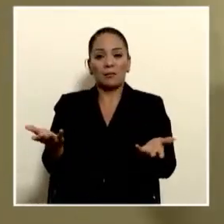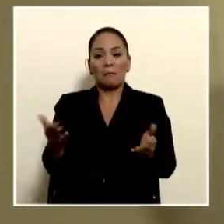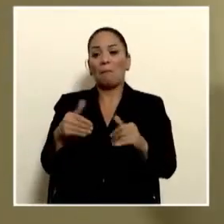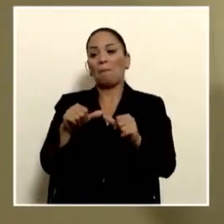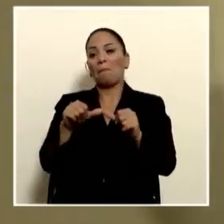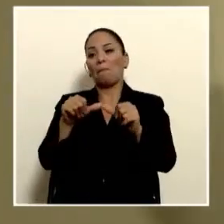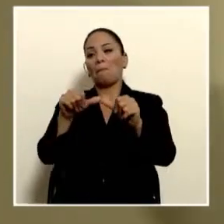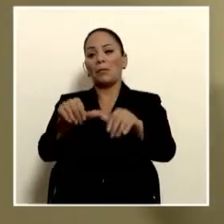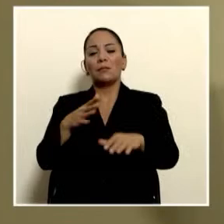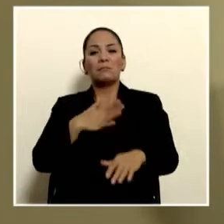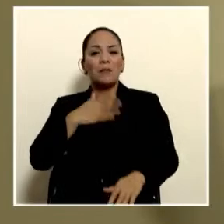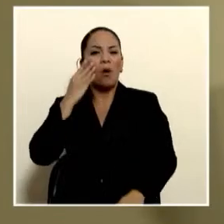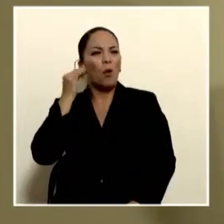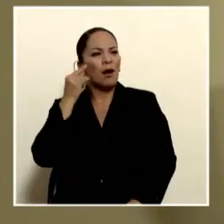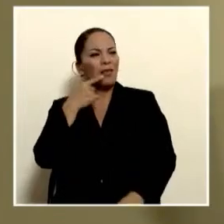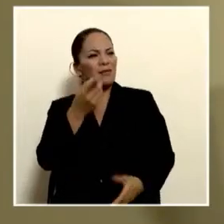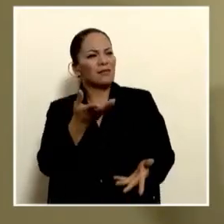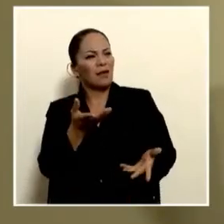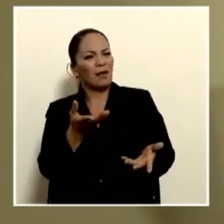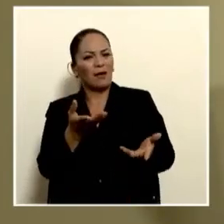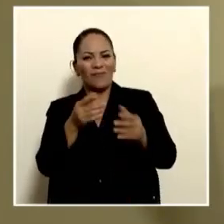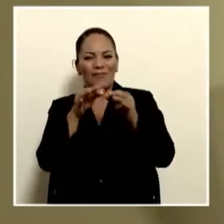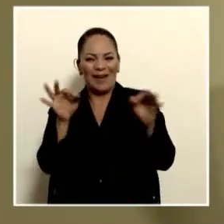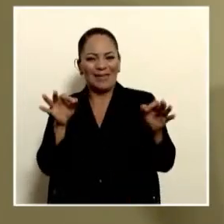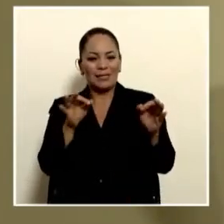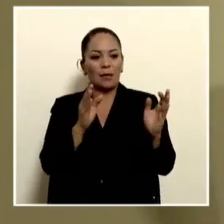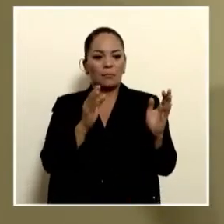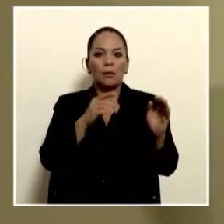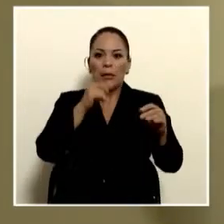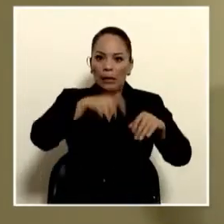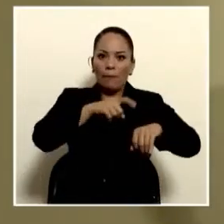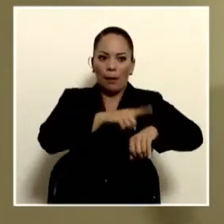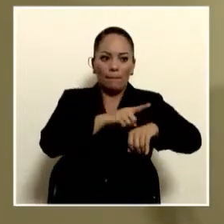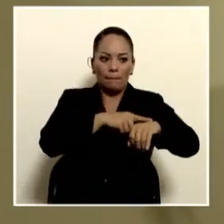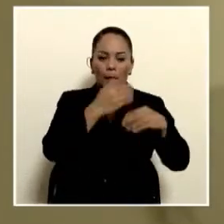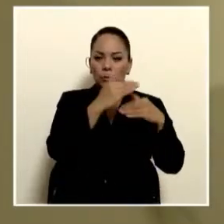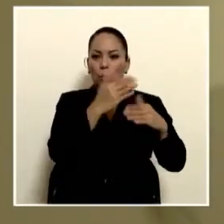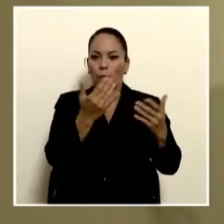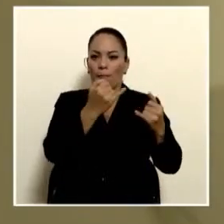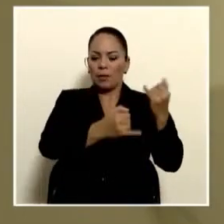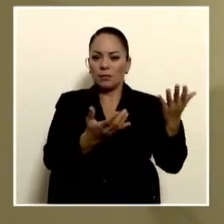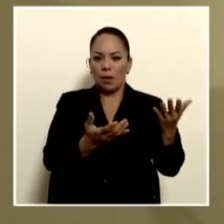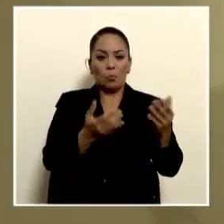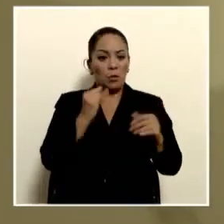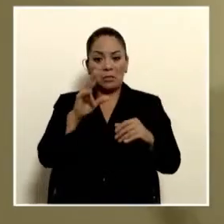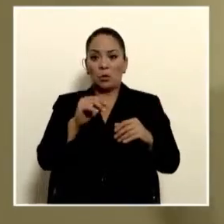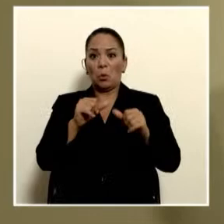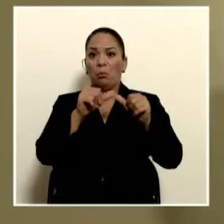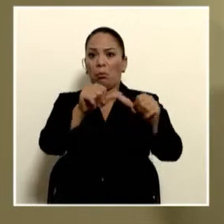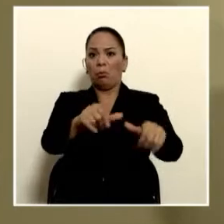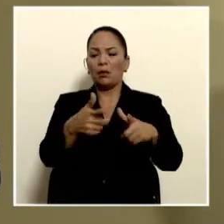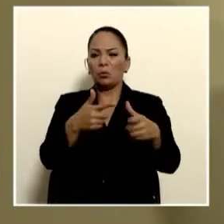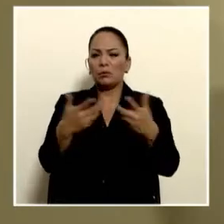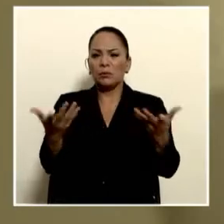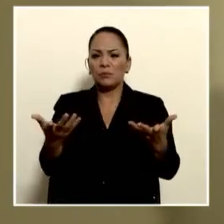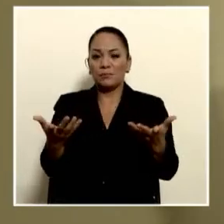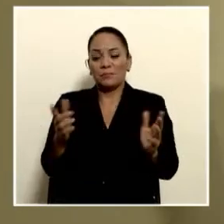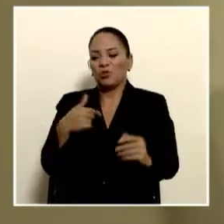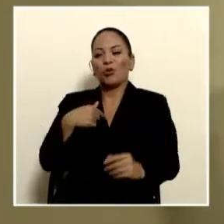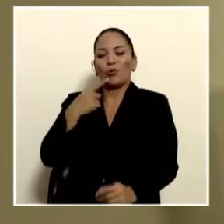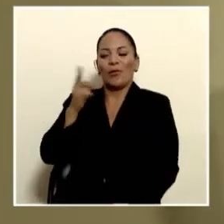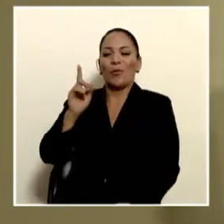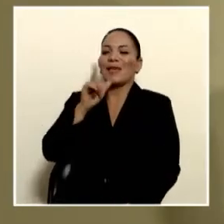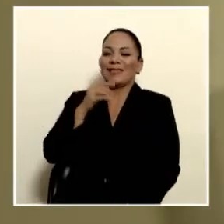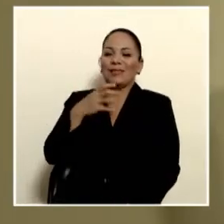Mi abuelita decía no hay plazo que no se venza, menos el contrato de alquiler del MISIT. Y no le voy a decir quién es el dueño, pero bueno, y además